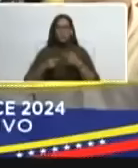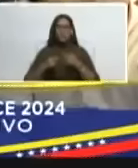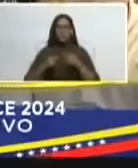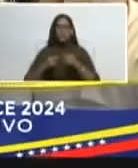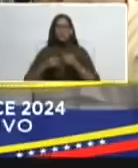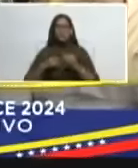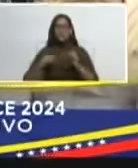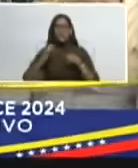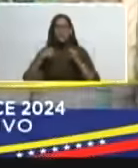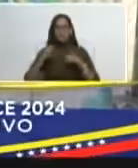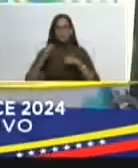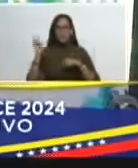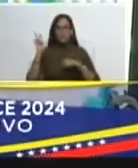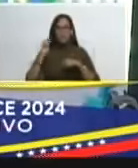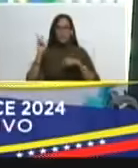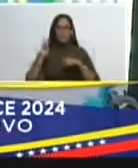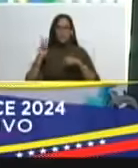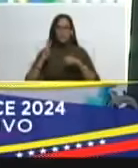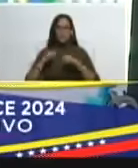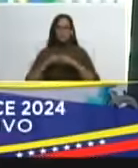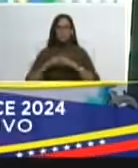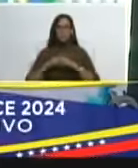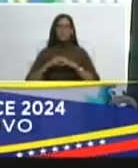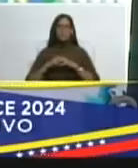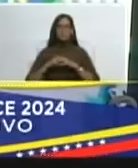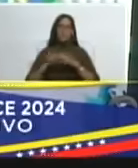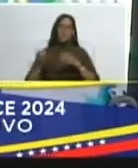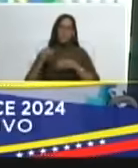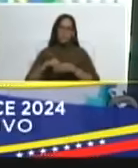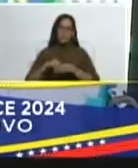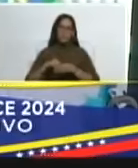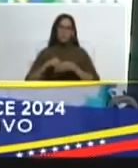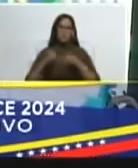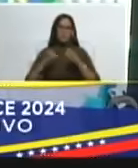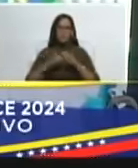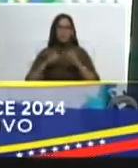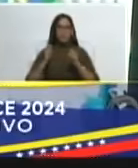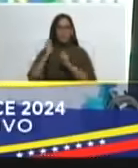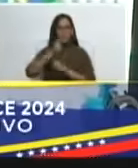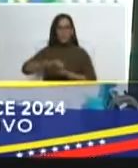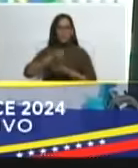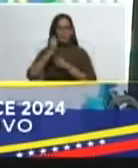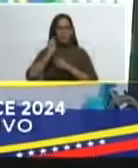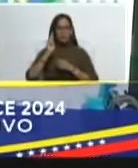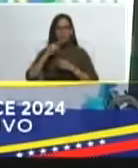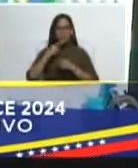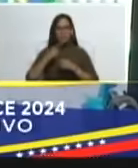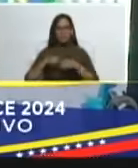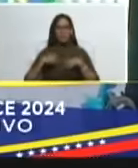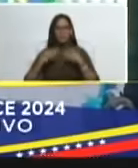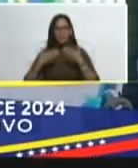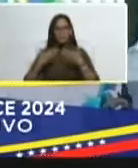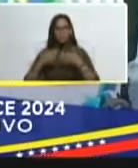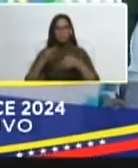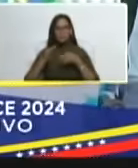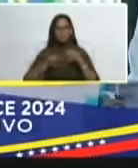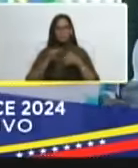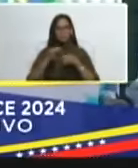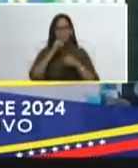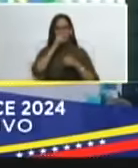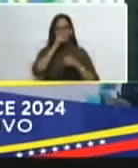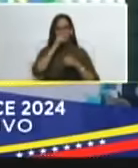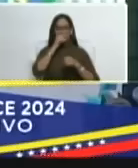exportaciones venezolanas. Y además, en el caso del sector pesca y acuicultura, seguramente usted más adelante lo mencionará, se